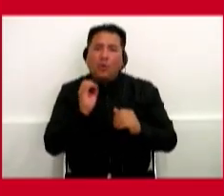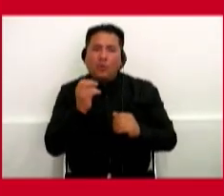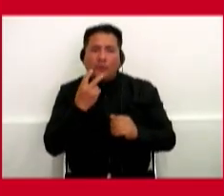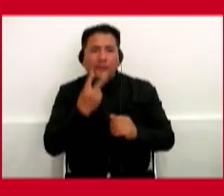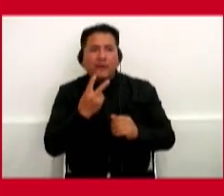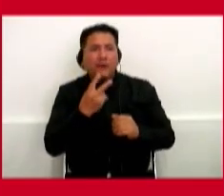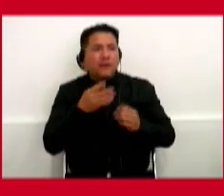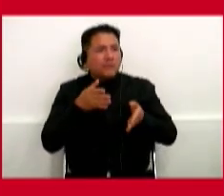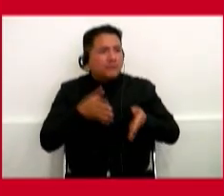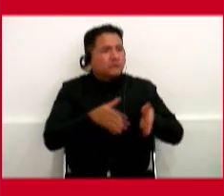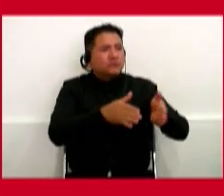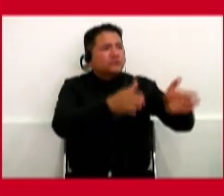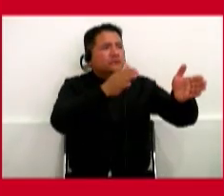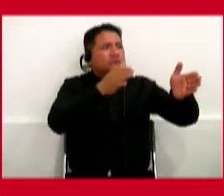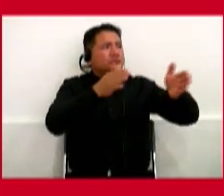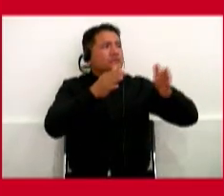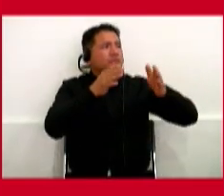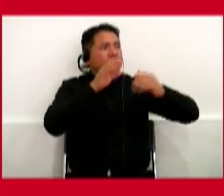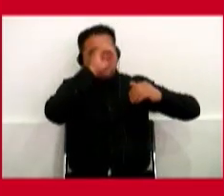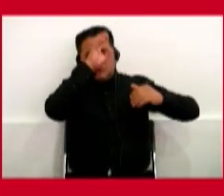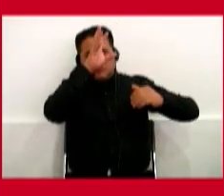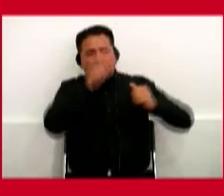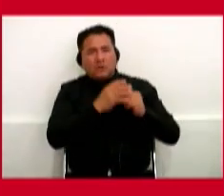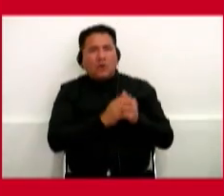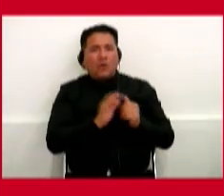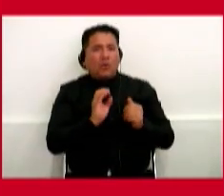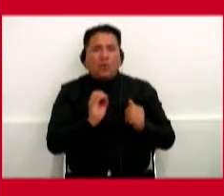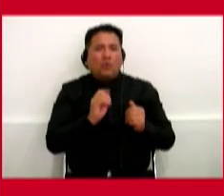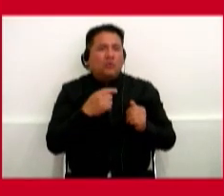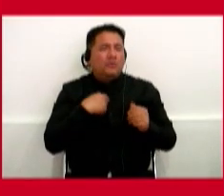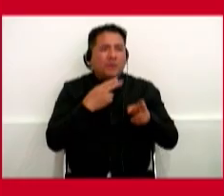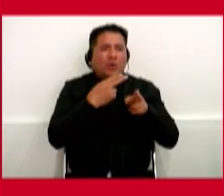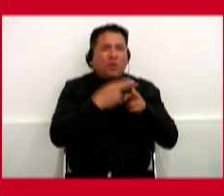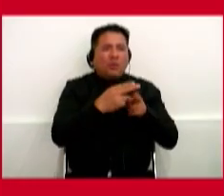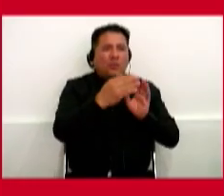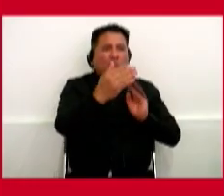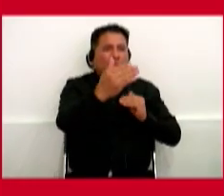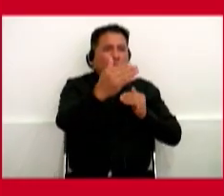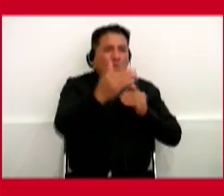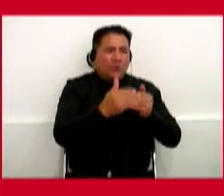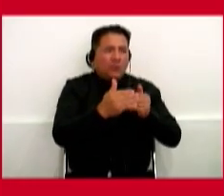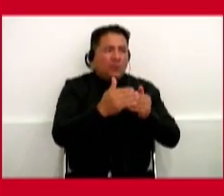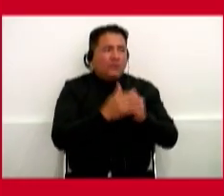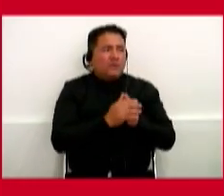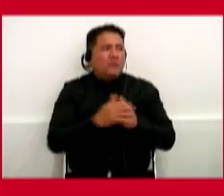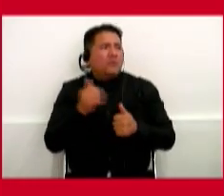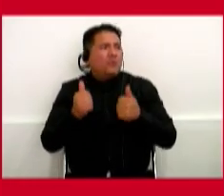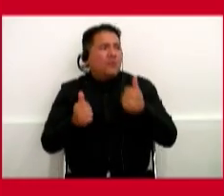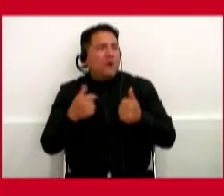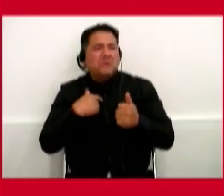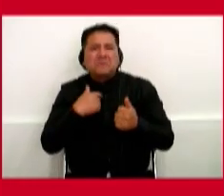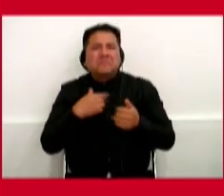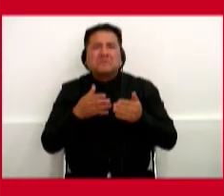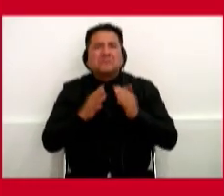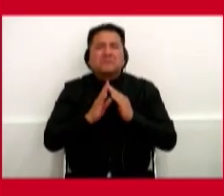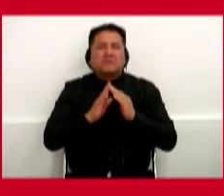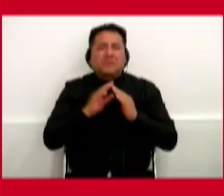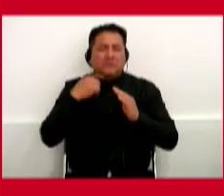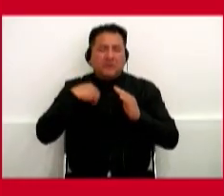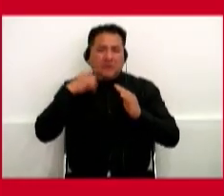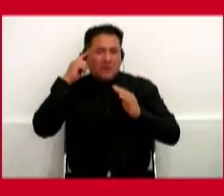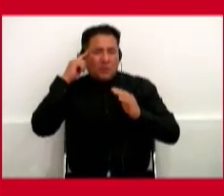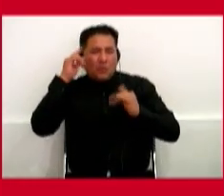o no, quiero hacer una mina lo más corta posible y recuperar lo más rápido posible el beneficio. Entonces, bajo esta lógica, todos esos escenarios que uno